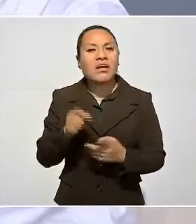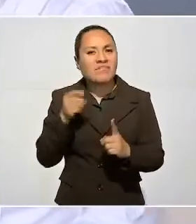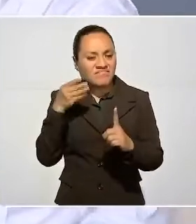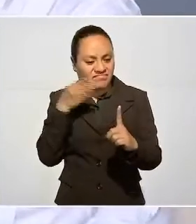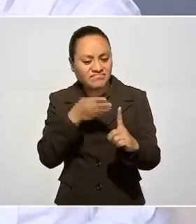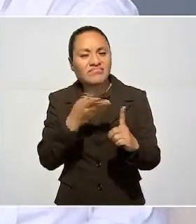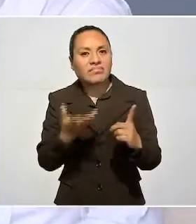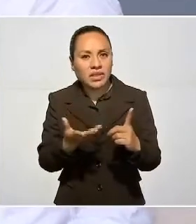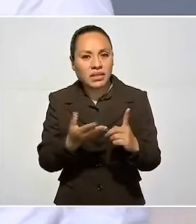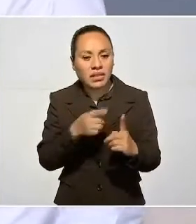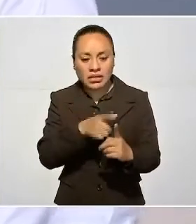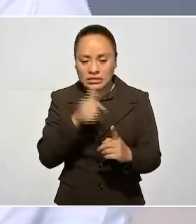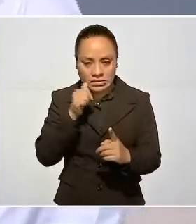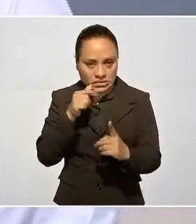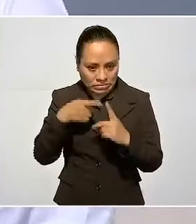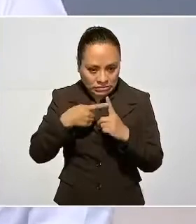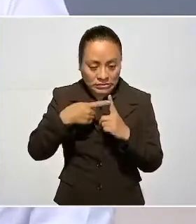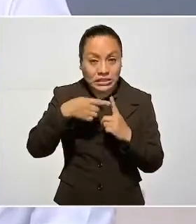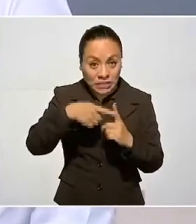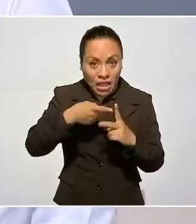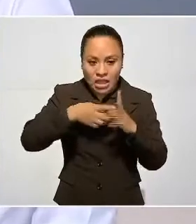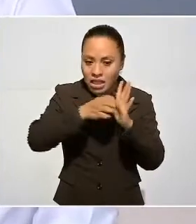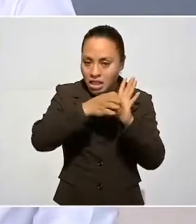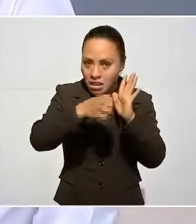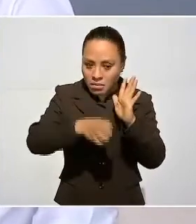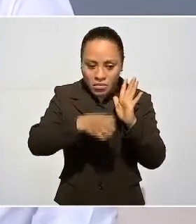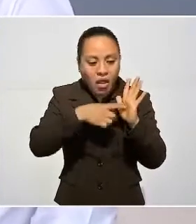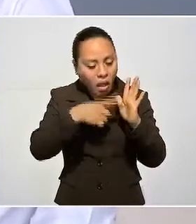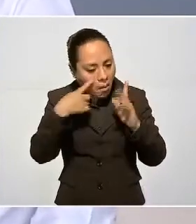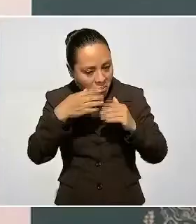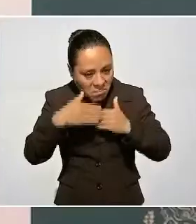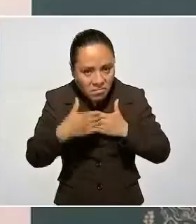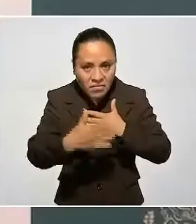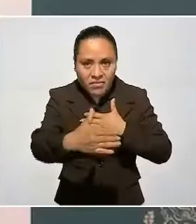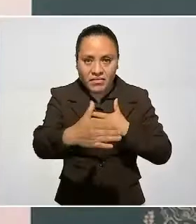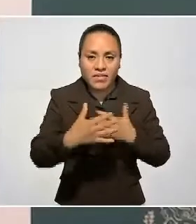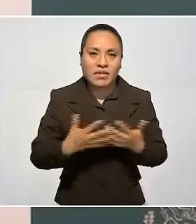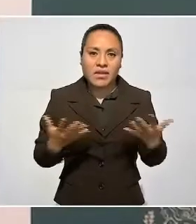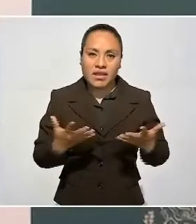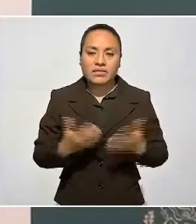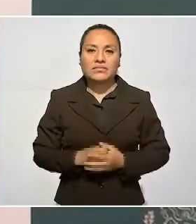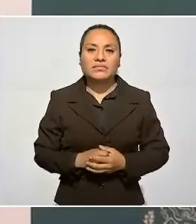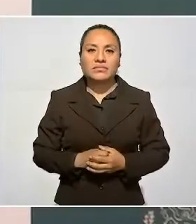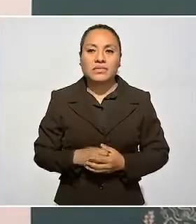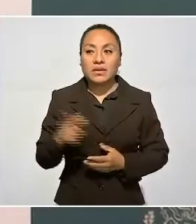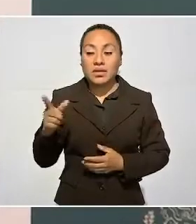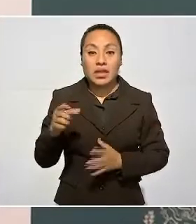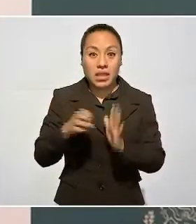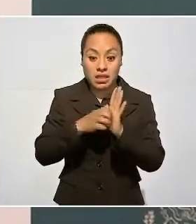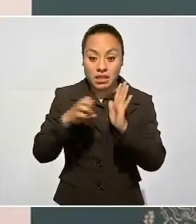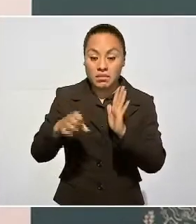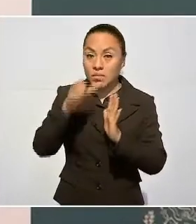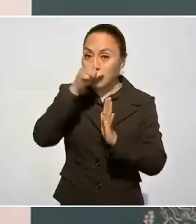de quiebre. El ejemplo de Juárez debe de presidir las decisiones